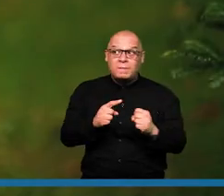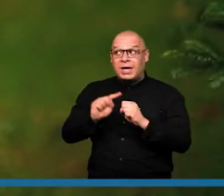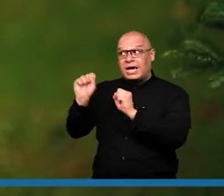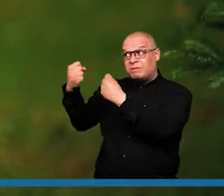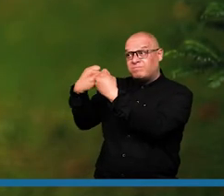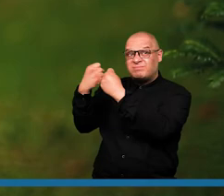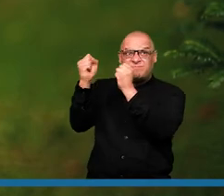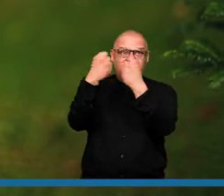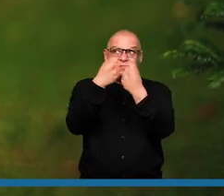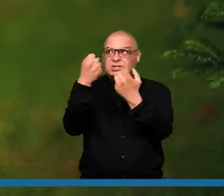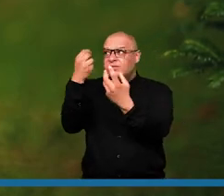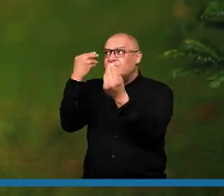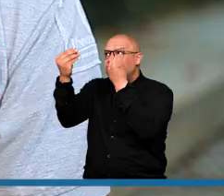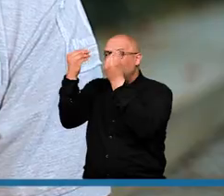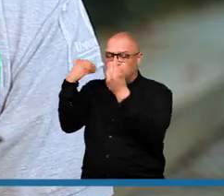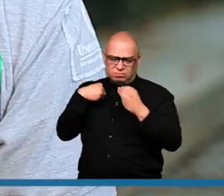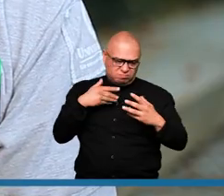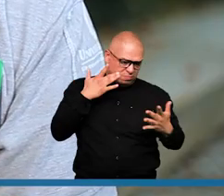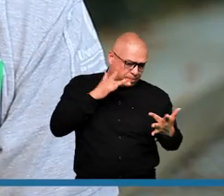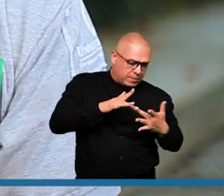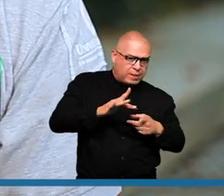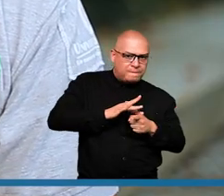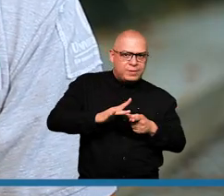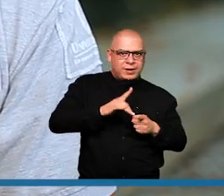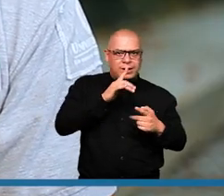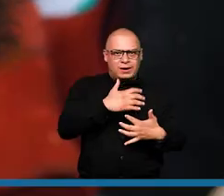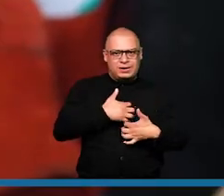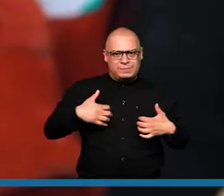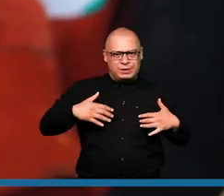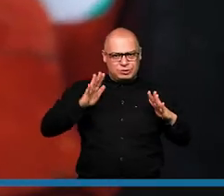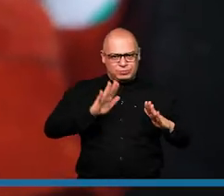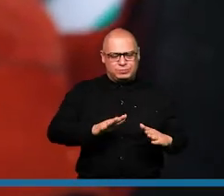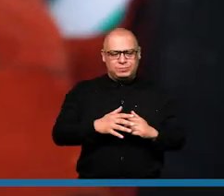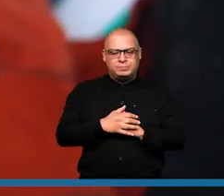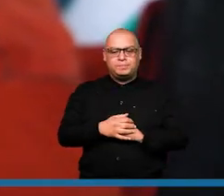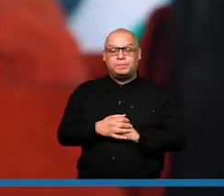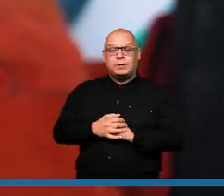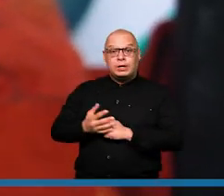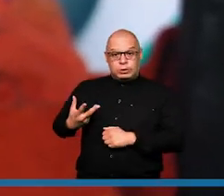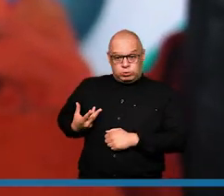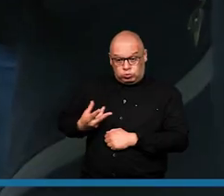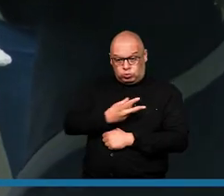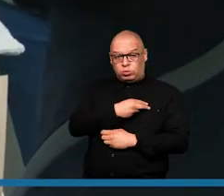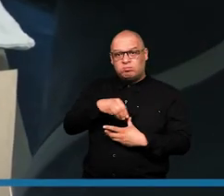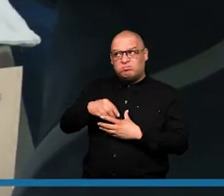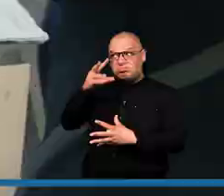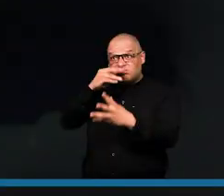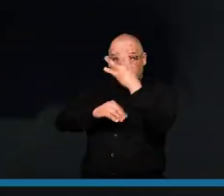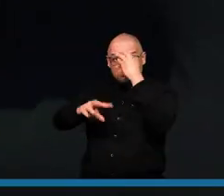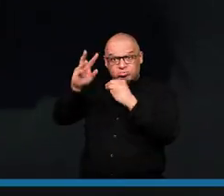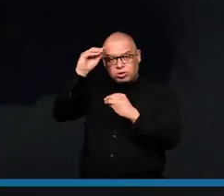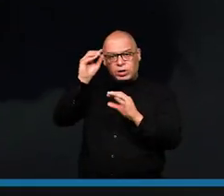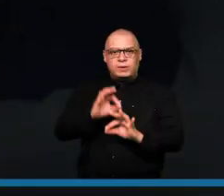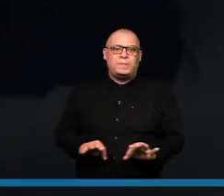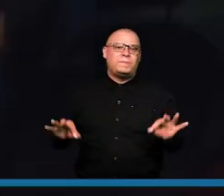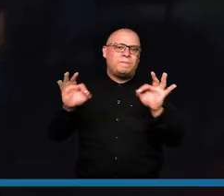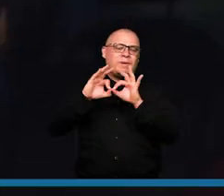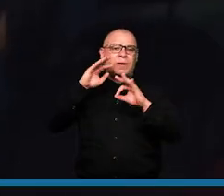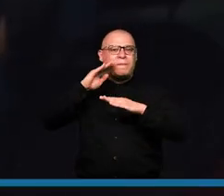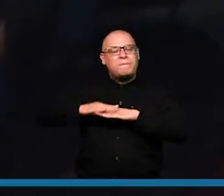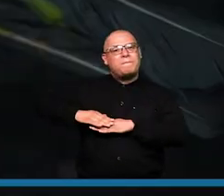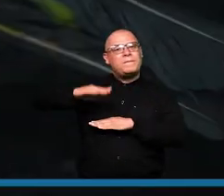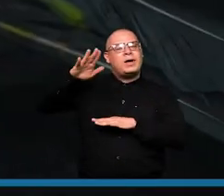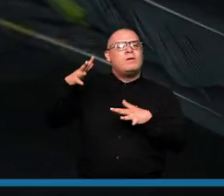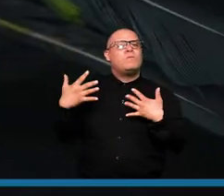alianzas logramos potencializar todo eso. Nosotros como autoridad ambiental vamos a tener ese conocimiento específico y esas herramientas tecnológicas